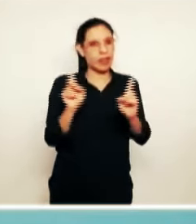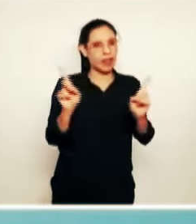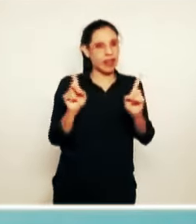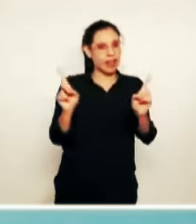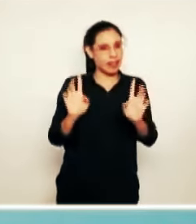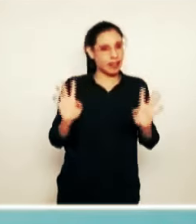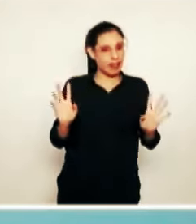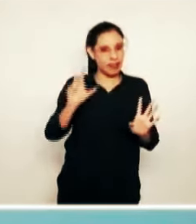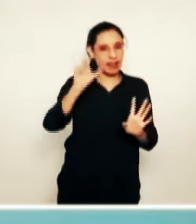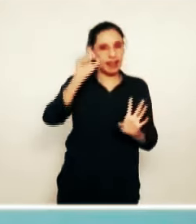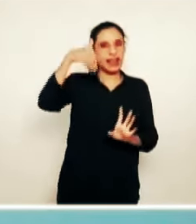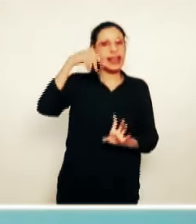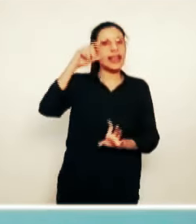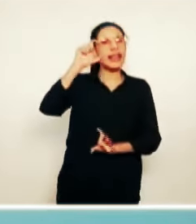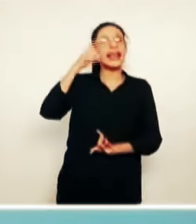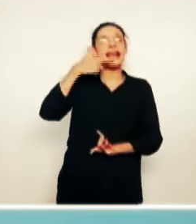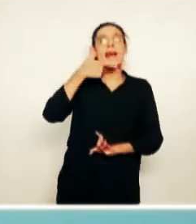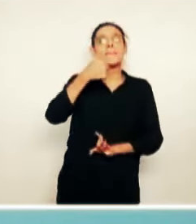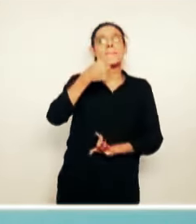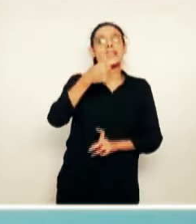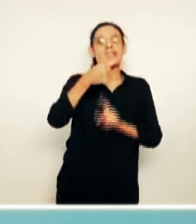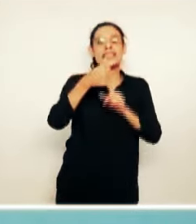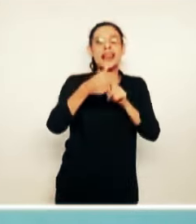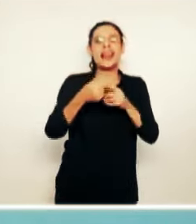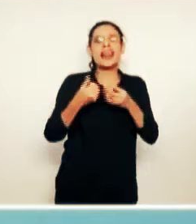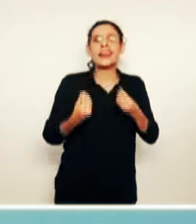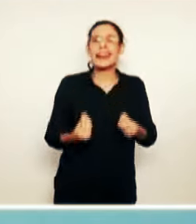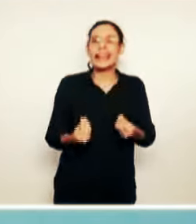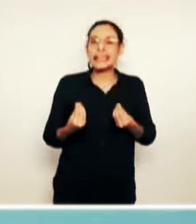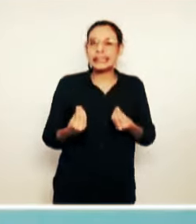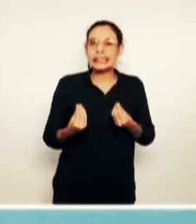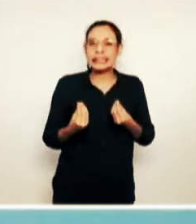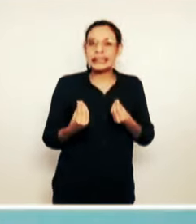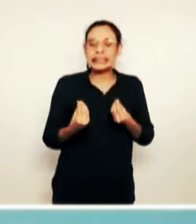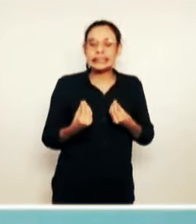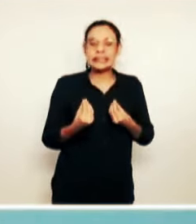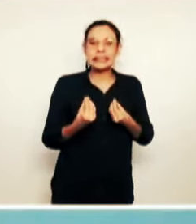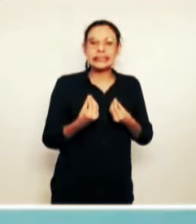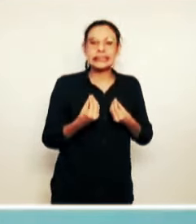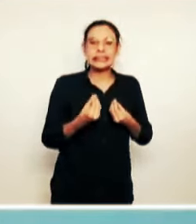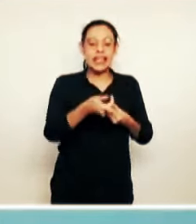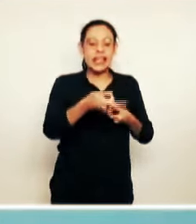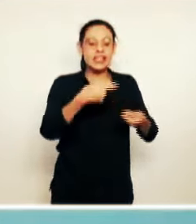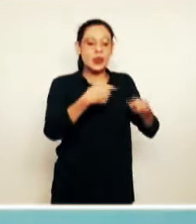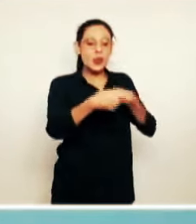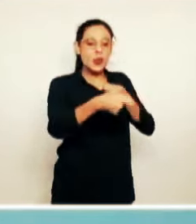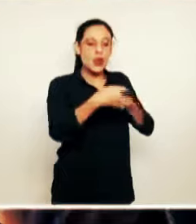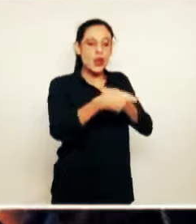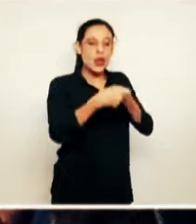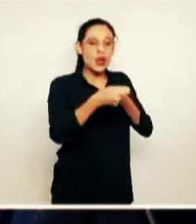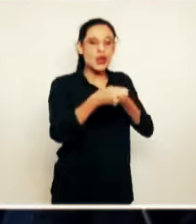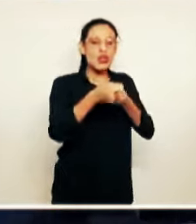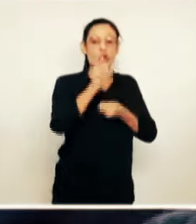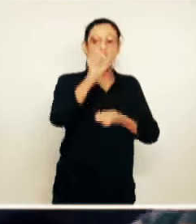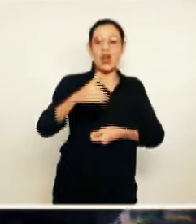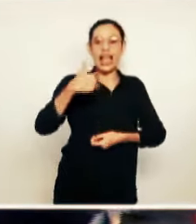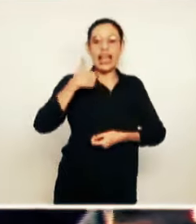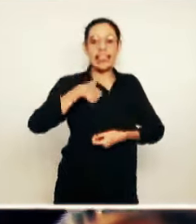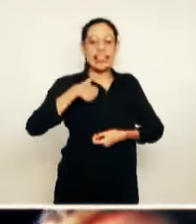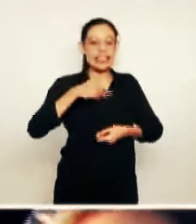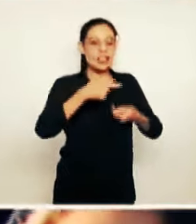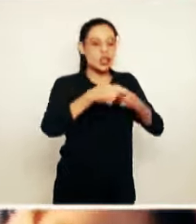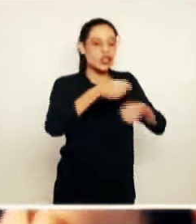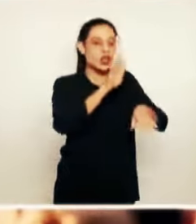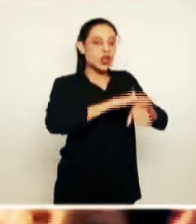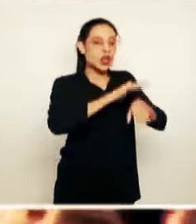No. CAMMESA es la que compra y administra todo el mercado mayorista energético en la República Argentina. ¿Y quiénes la